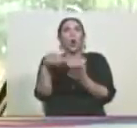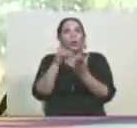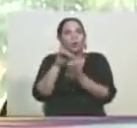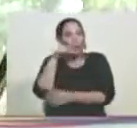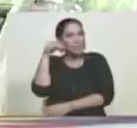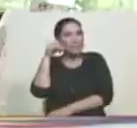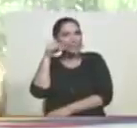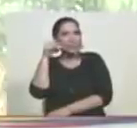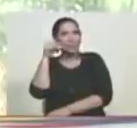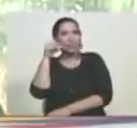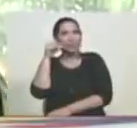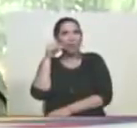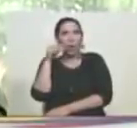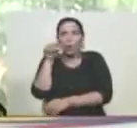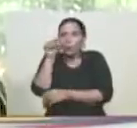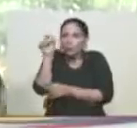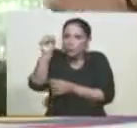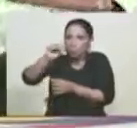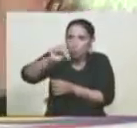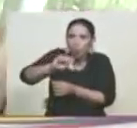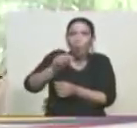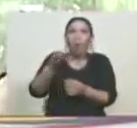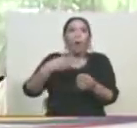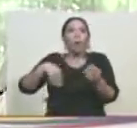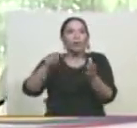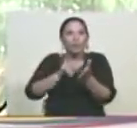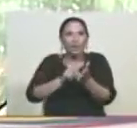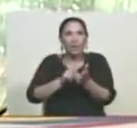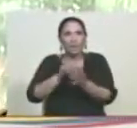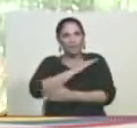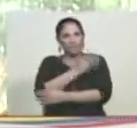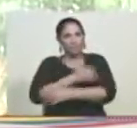amarillito y uno vuelve a echarle un poquito y él vuelve a agarrar fuerza.